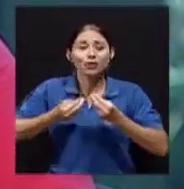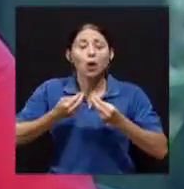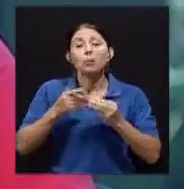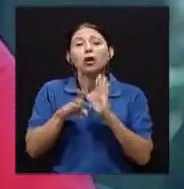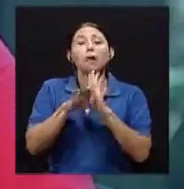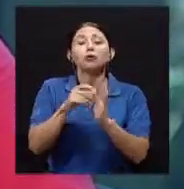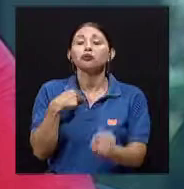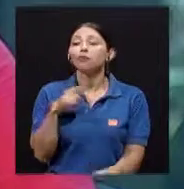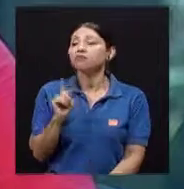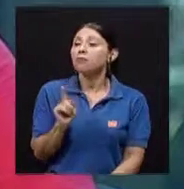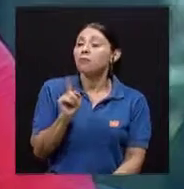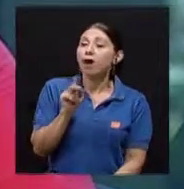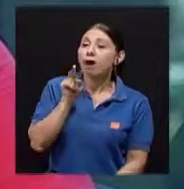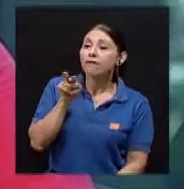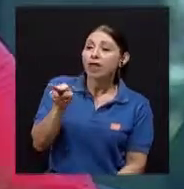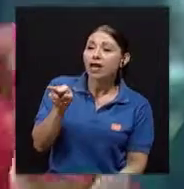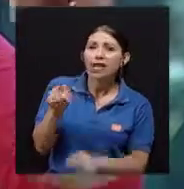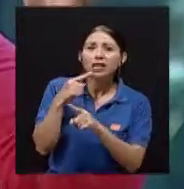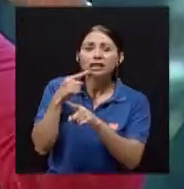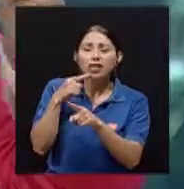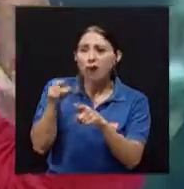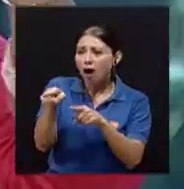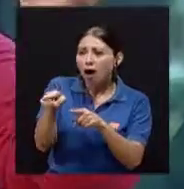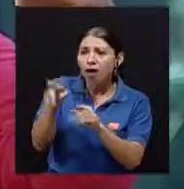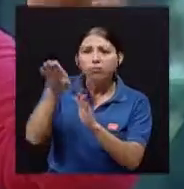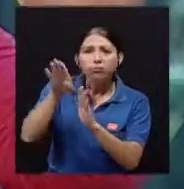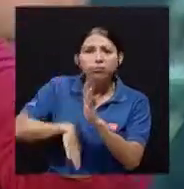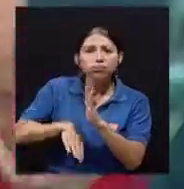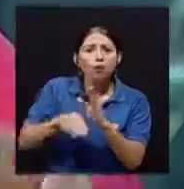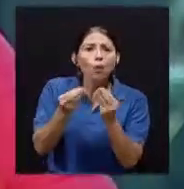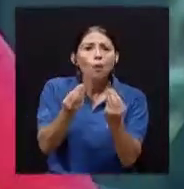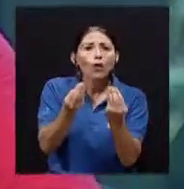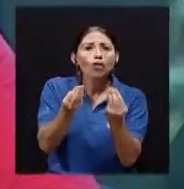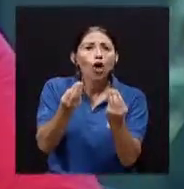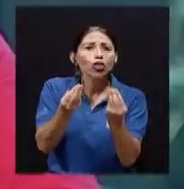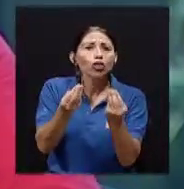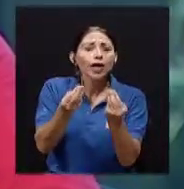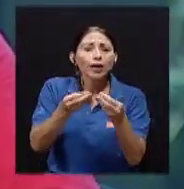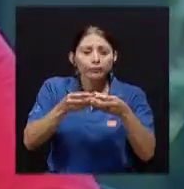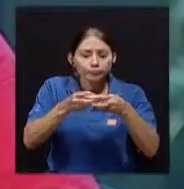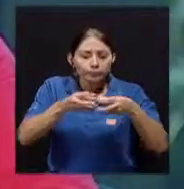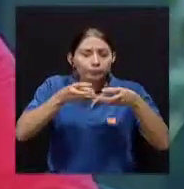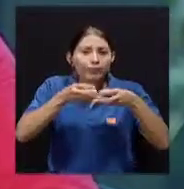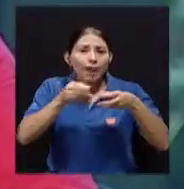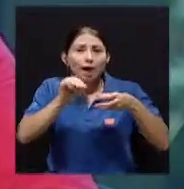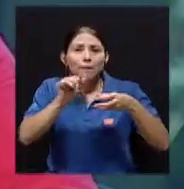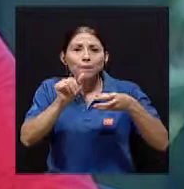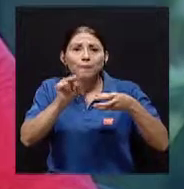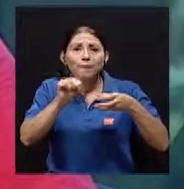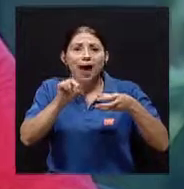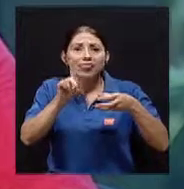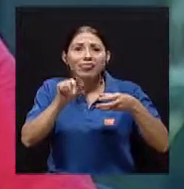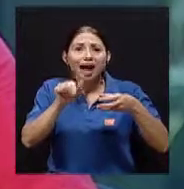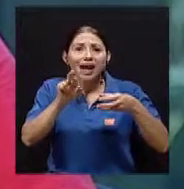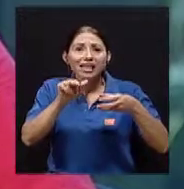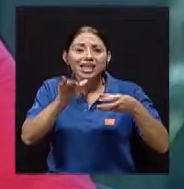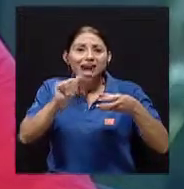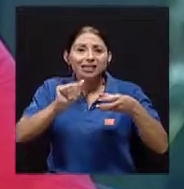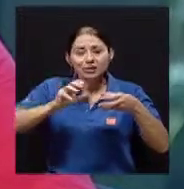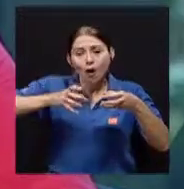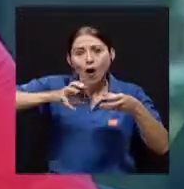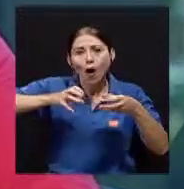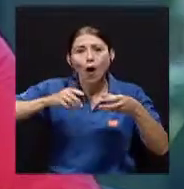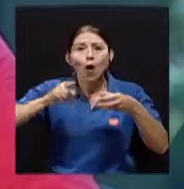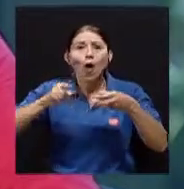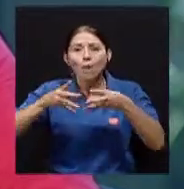pasa y ve, y le dicen, por tanto costo un montón de mandarinas, por ejemplo, ahora que ve uno en las calles mandarinas o